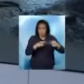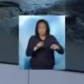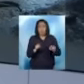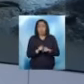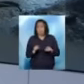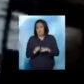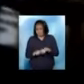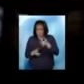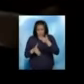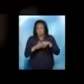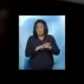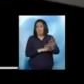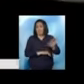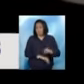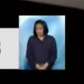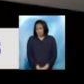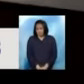colapsaron.